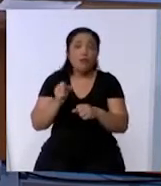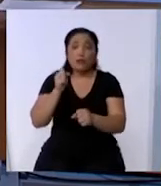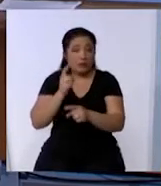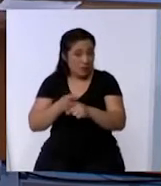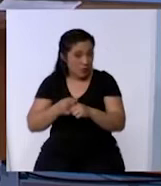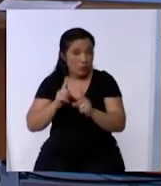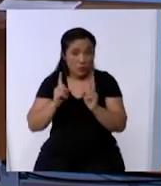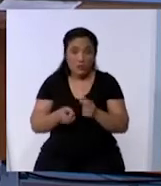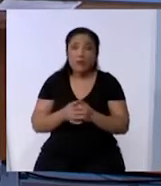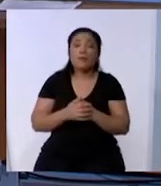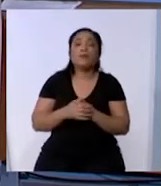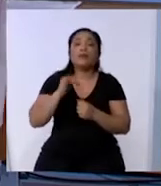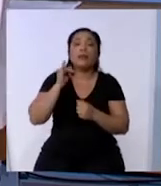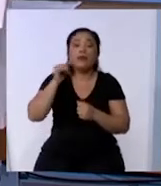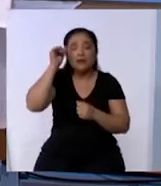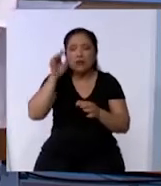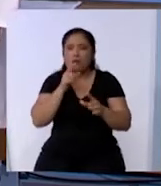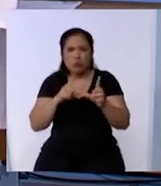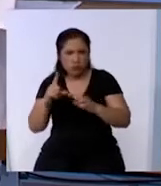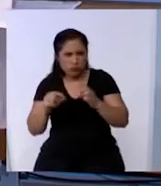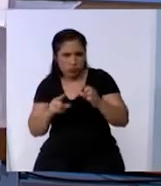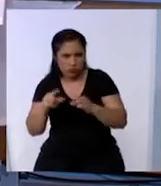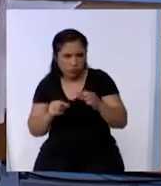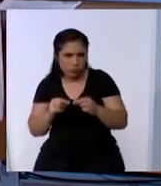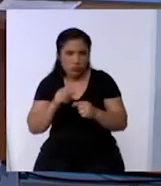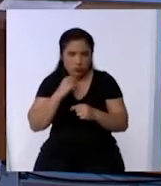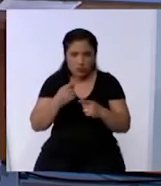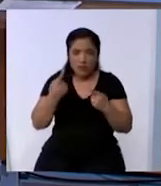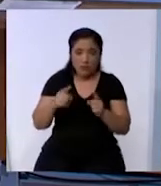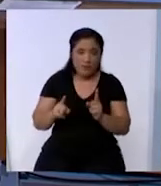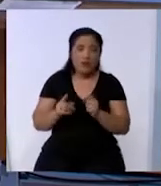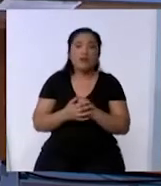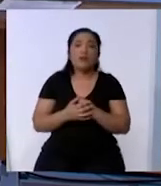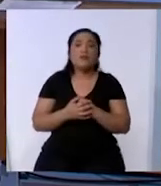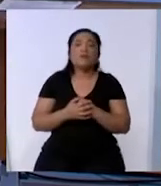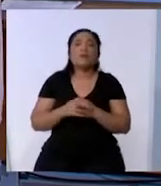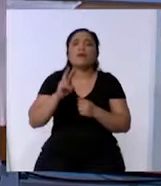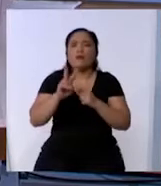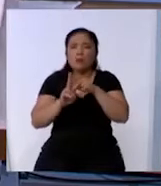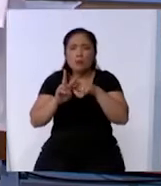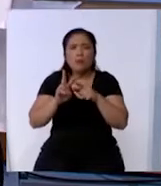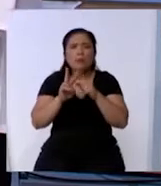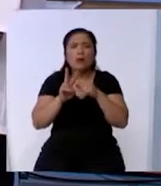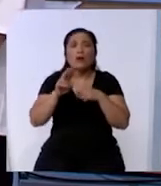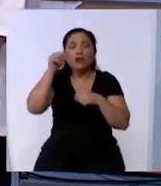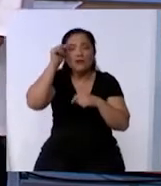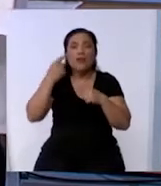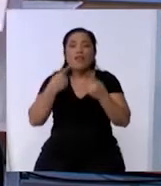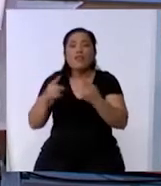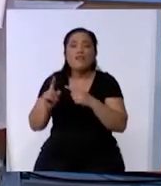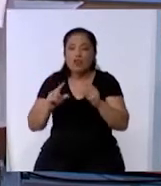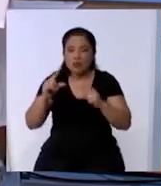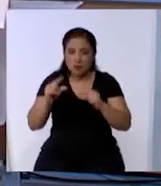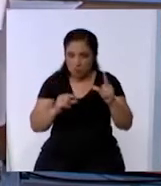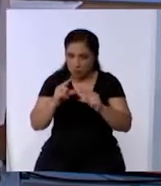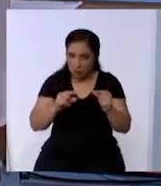I representa la intensidad y se mide en amperes. La V corta significa diferencia de potenciales y se mide en